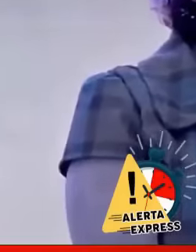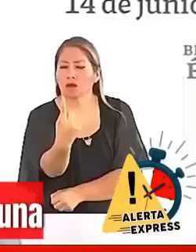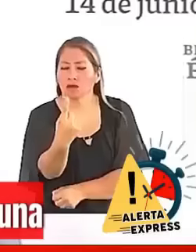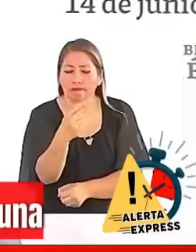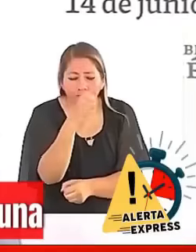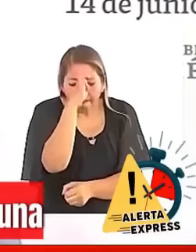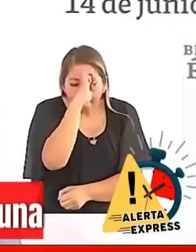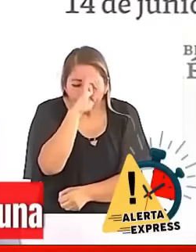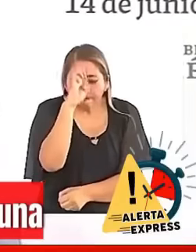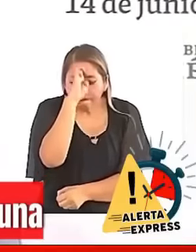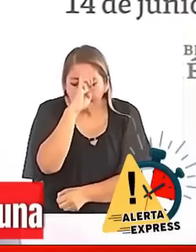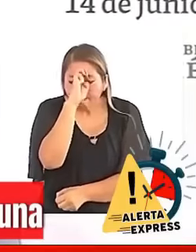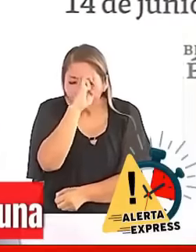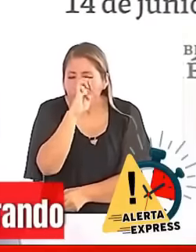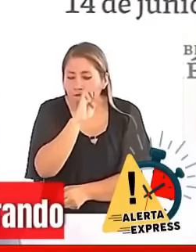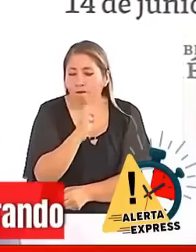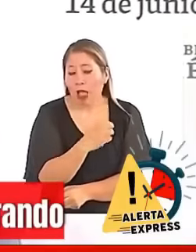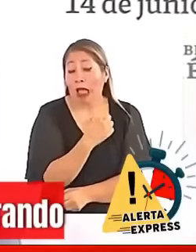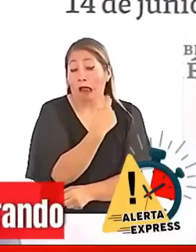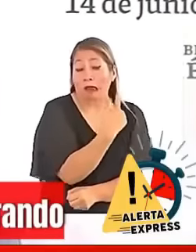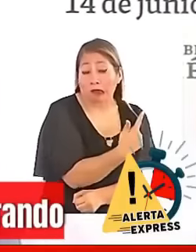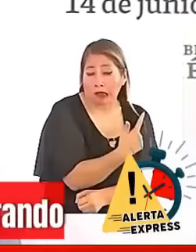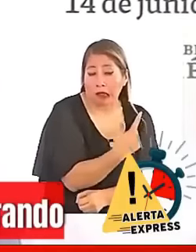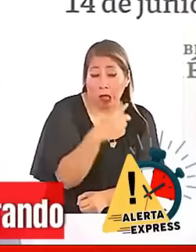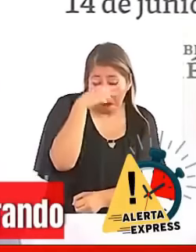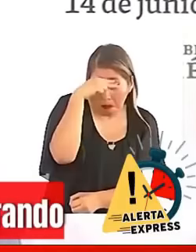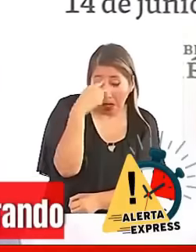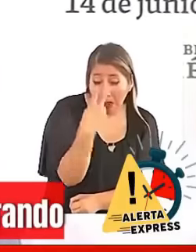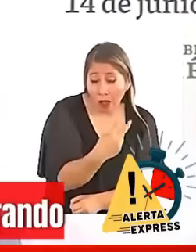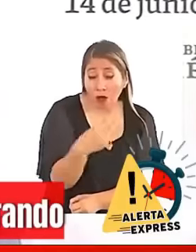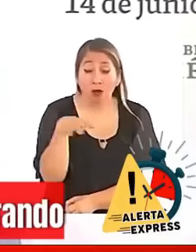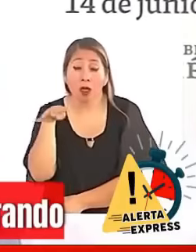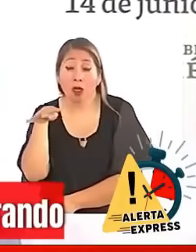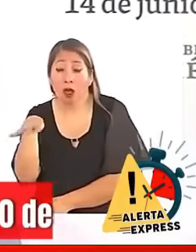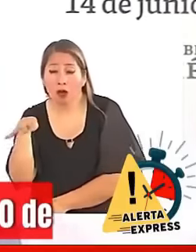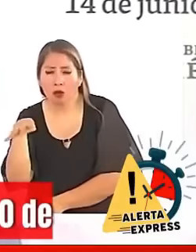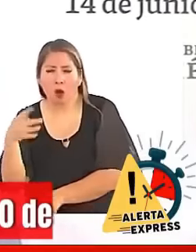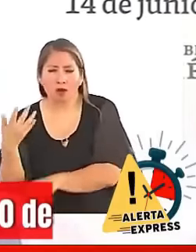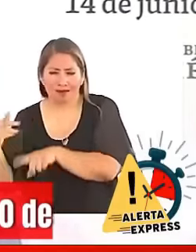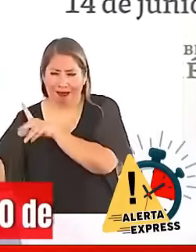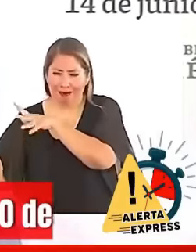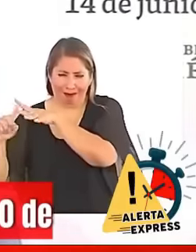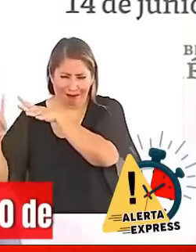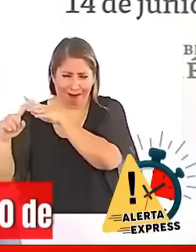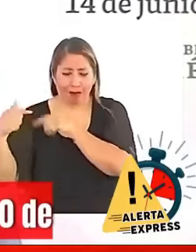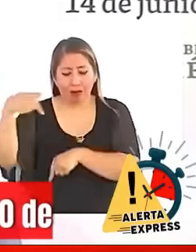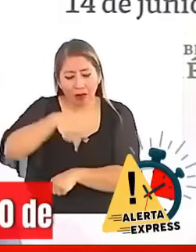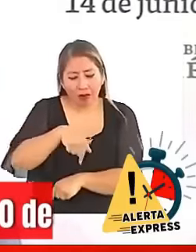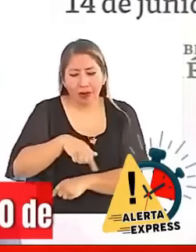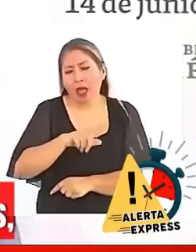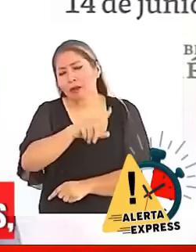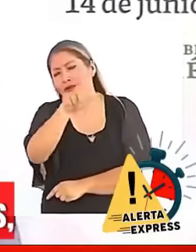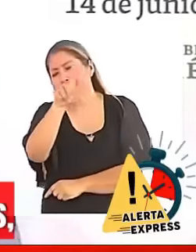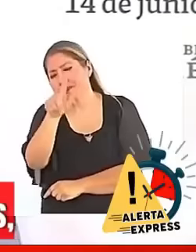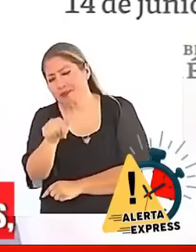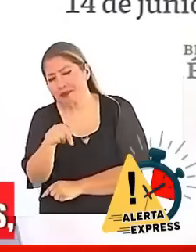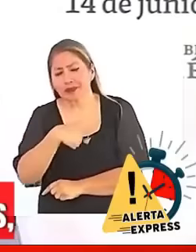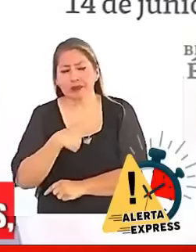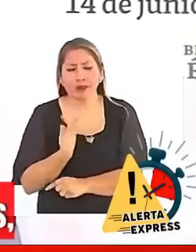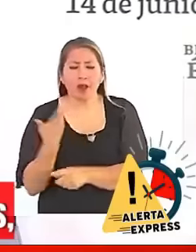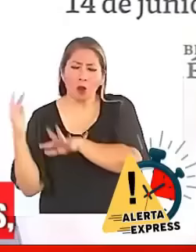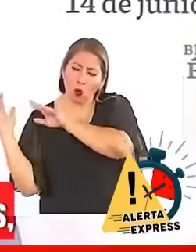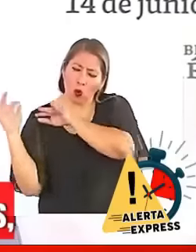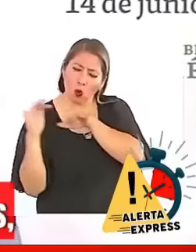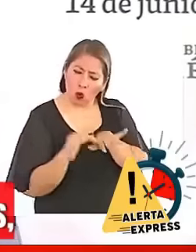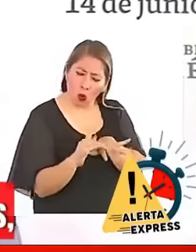calidad. Luisa María, alcalde, les dio una sopa de su propio chocolate, asegurando que estos no pueden pedir 13 millones de pesos para